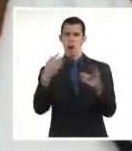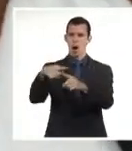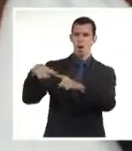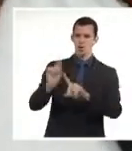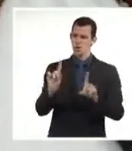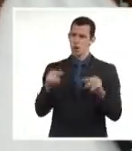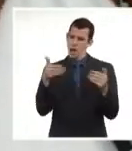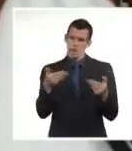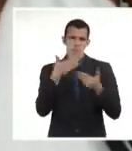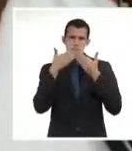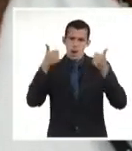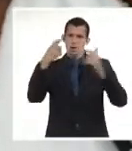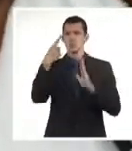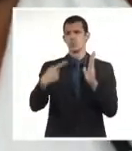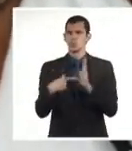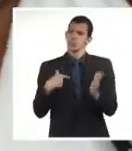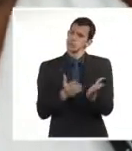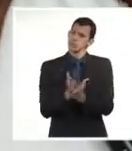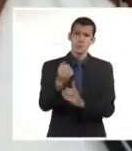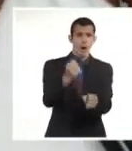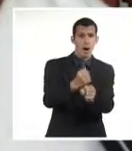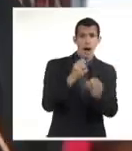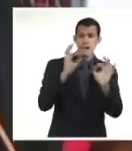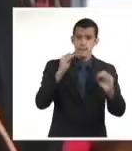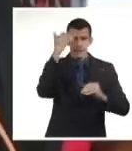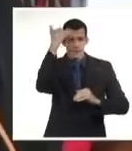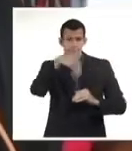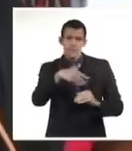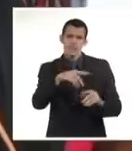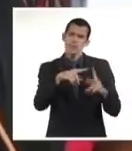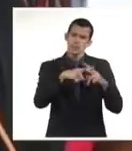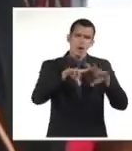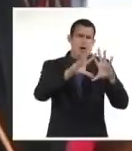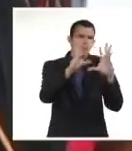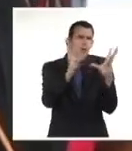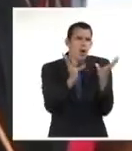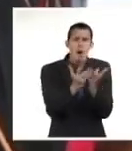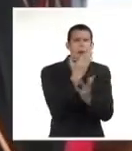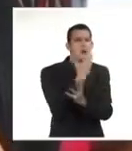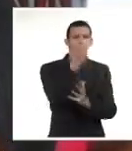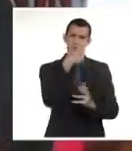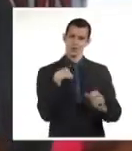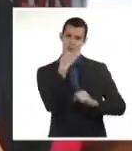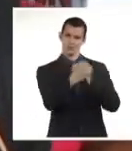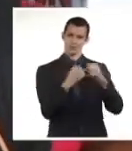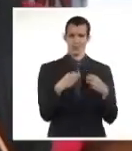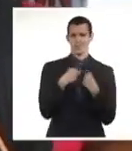y nada seguir trabajando y seguir dando a luz y también como un vago